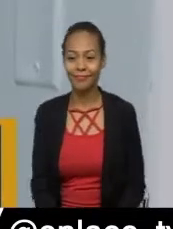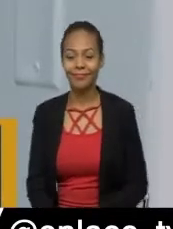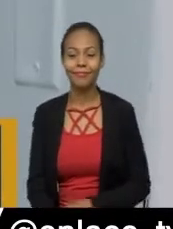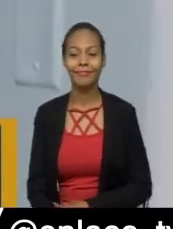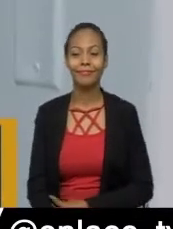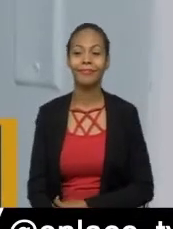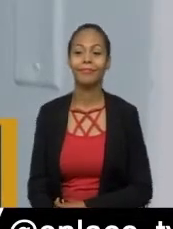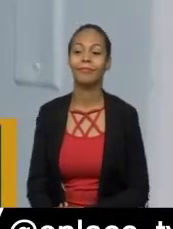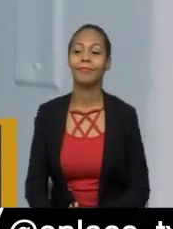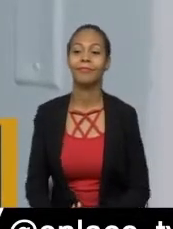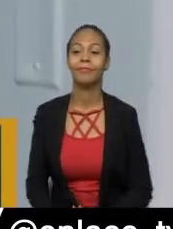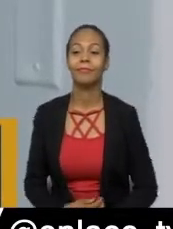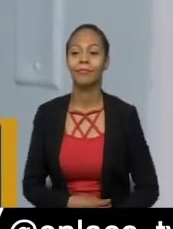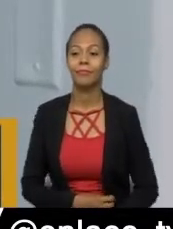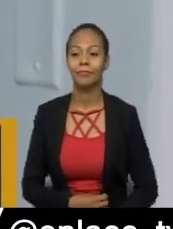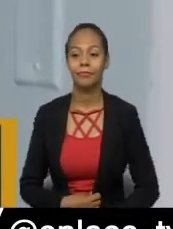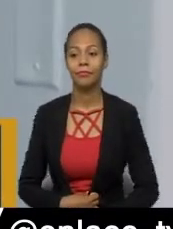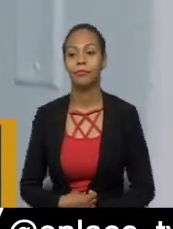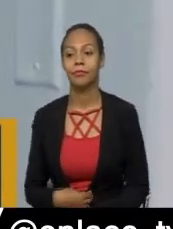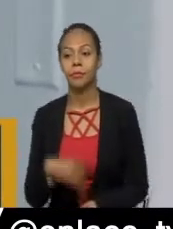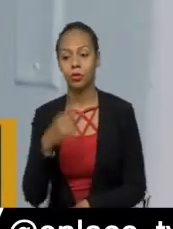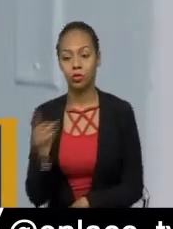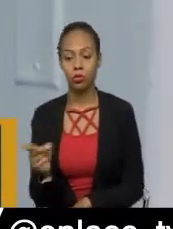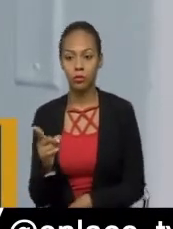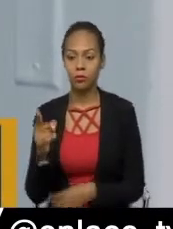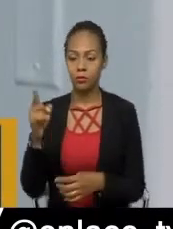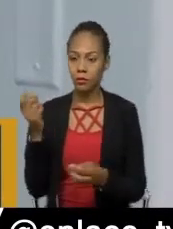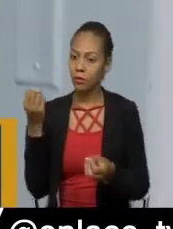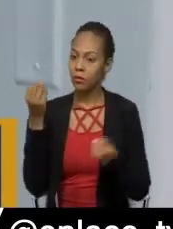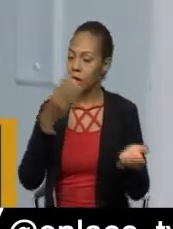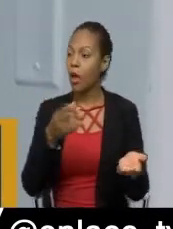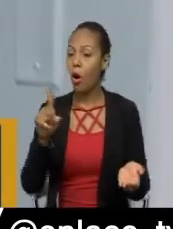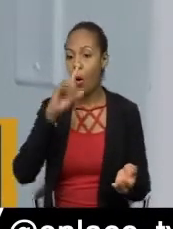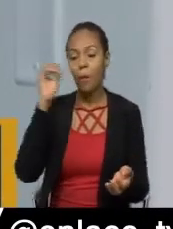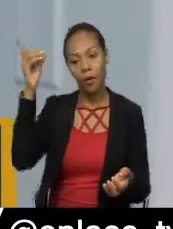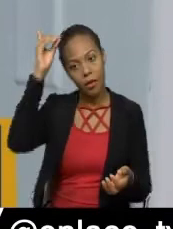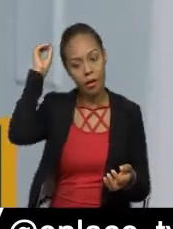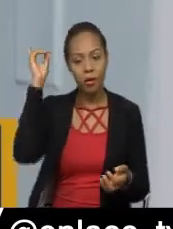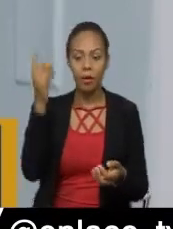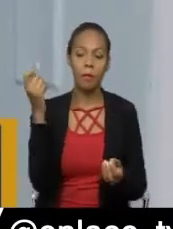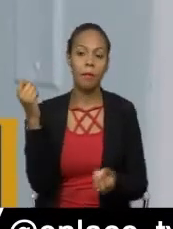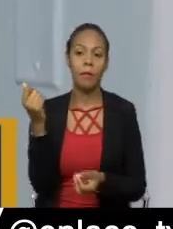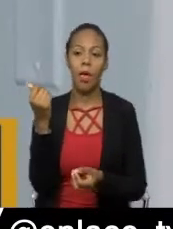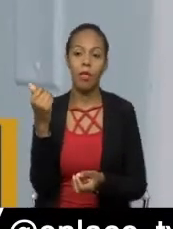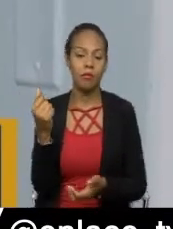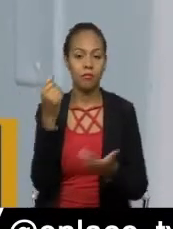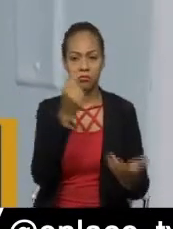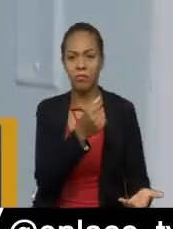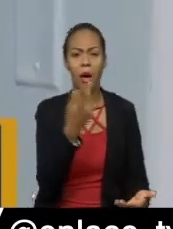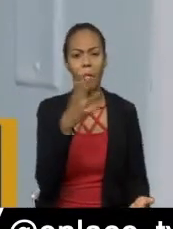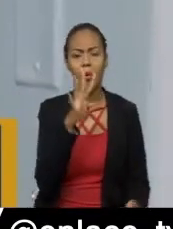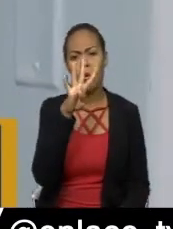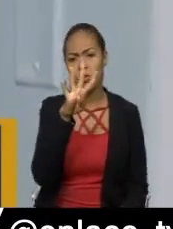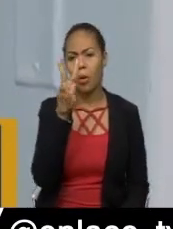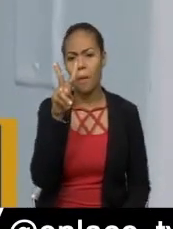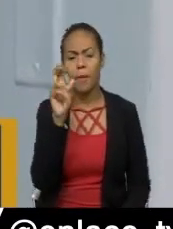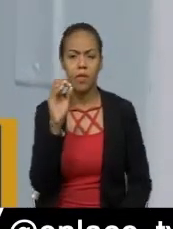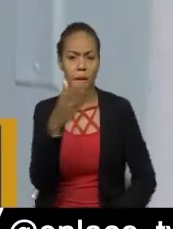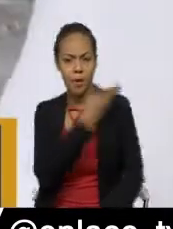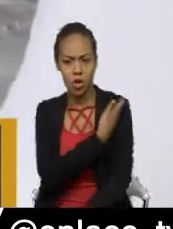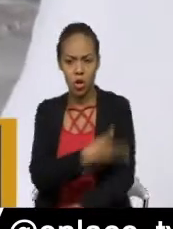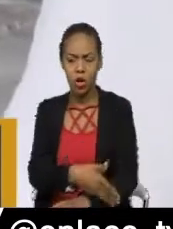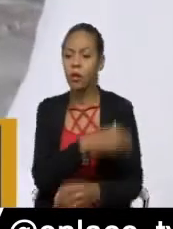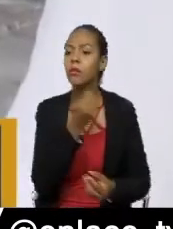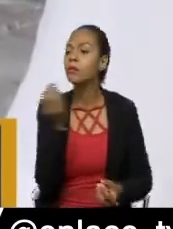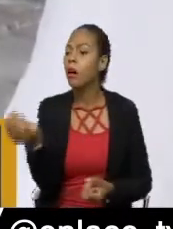el gobierno del doctor Darío Echeverri Serrano asciende a 420 millones de pesos y está beneficiando alrededor